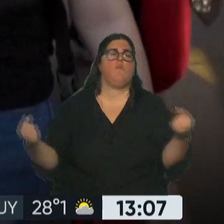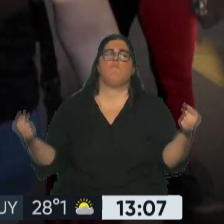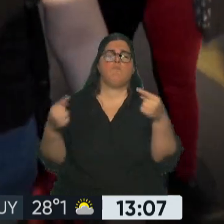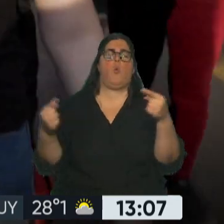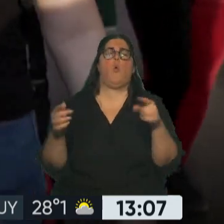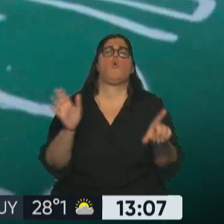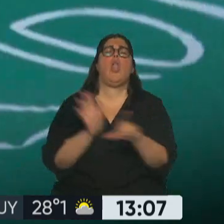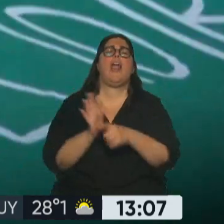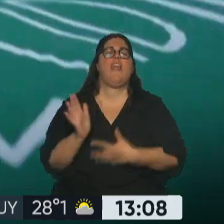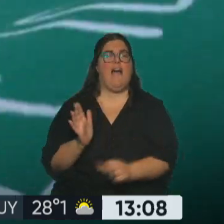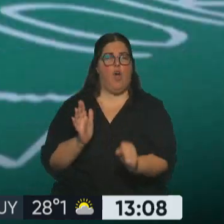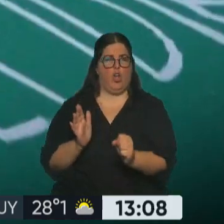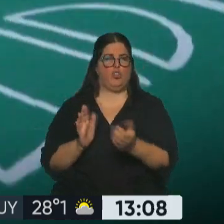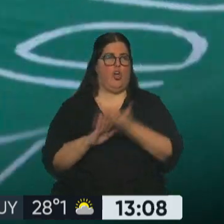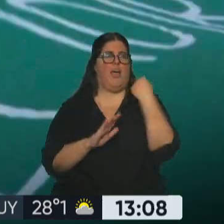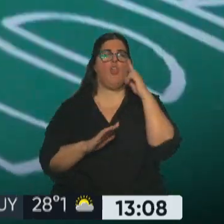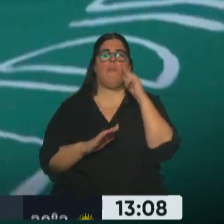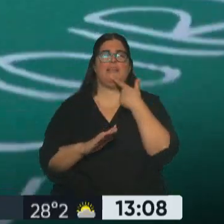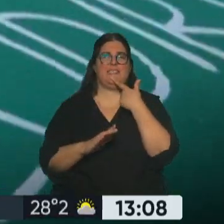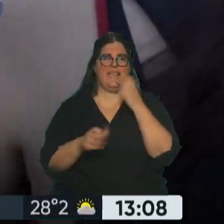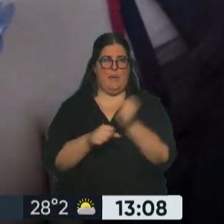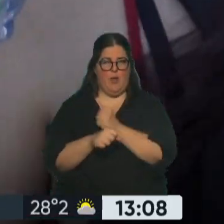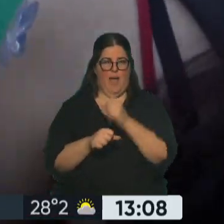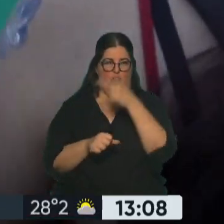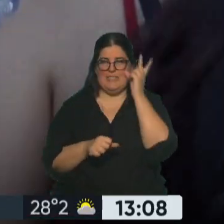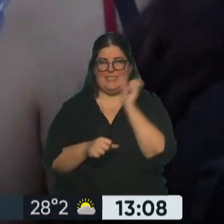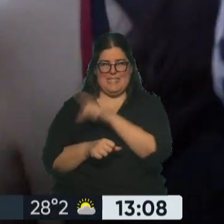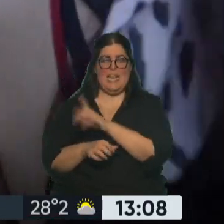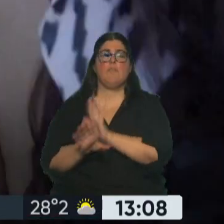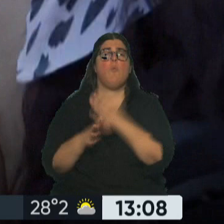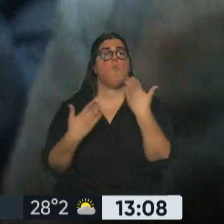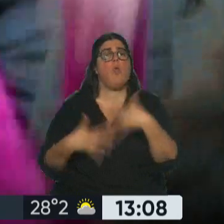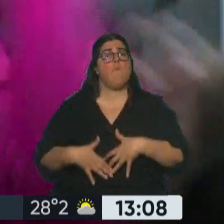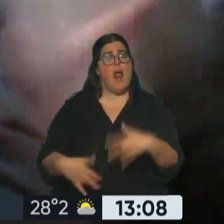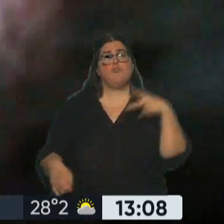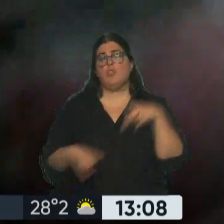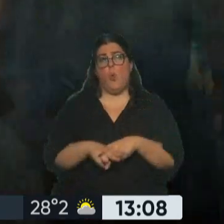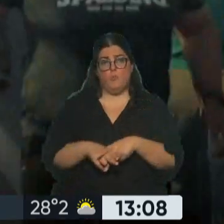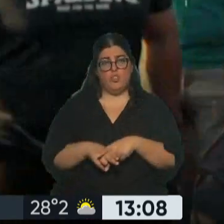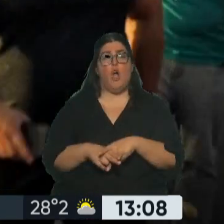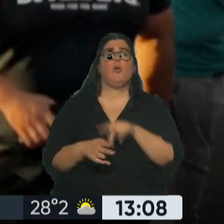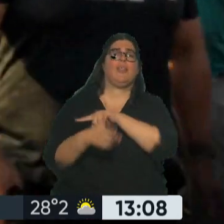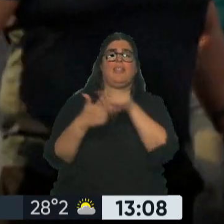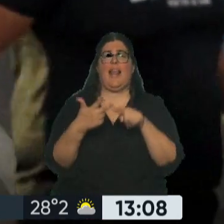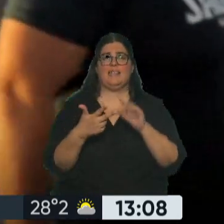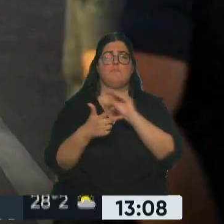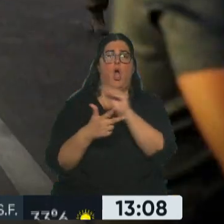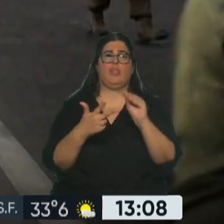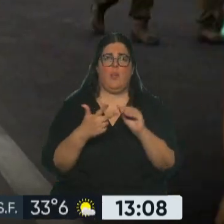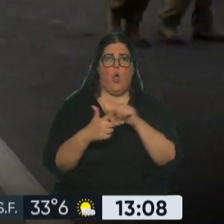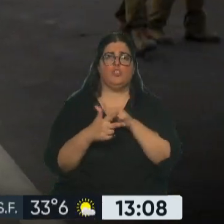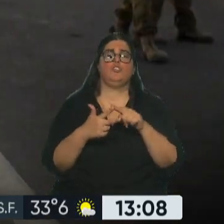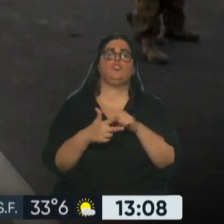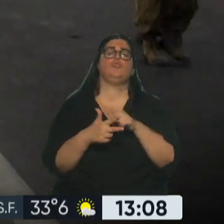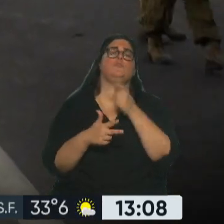aborto vigente en Chile desde 2017, que permite la interrupción voluntaria del embarazo en 3 causales, las duras restricciones